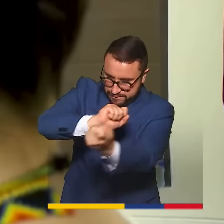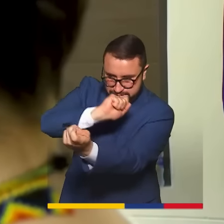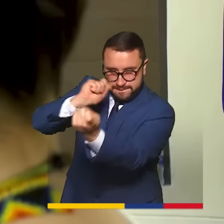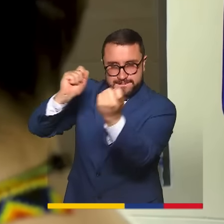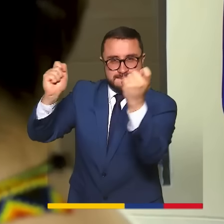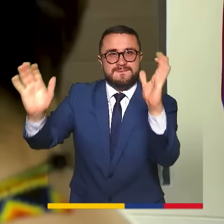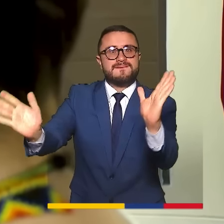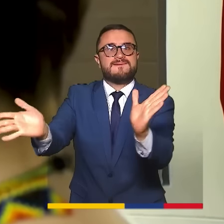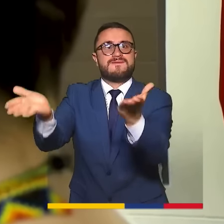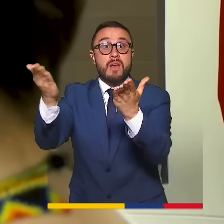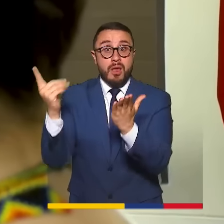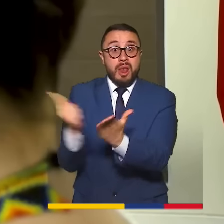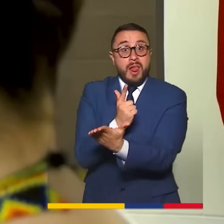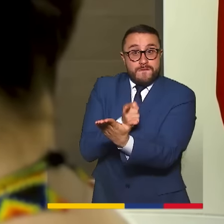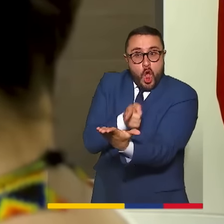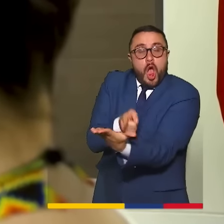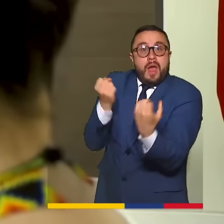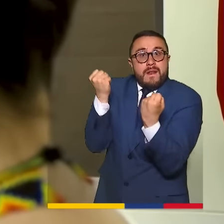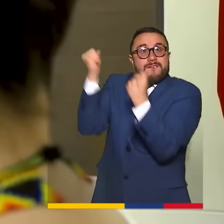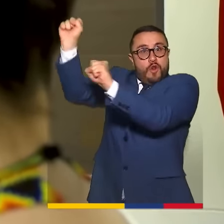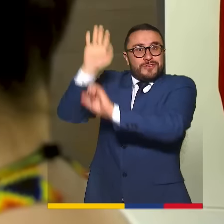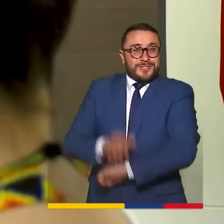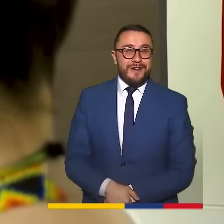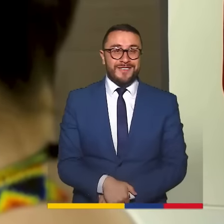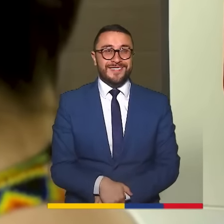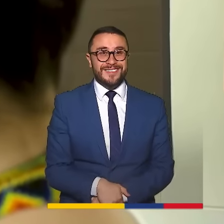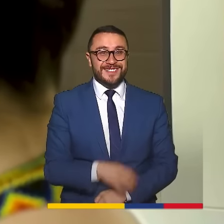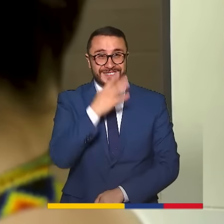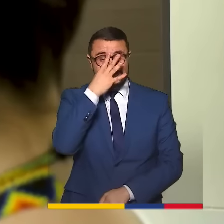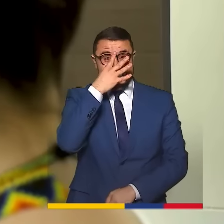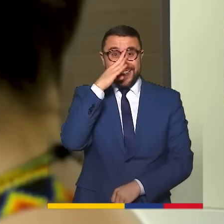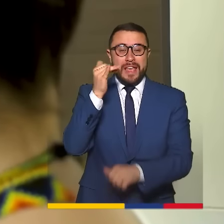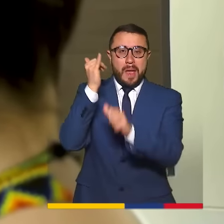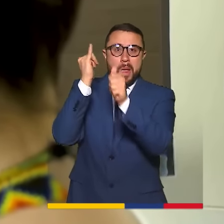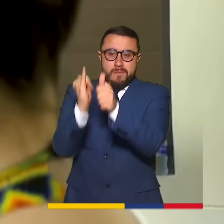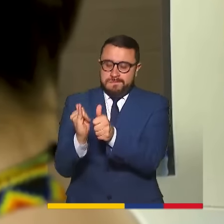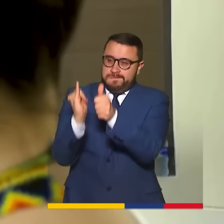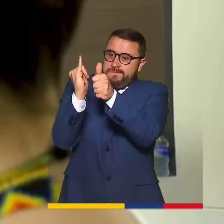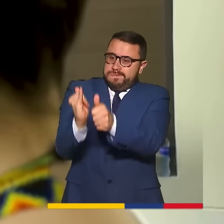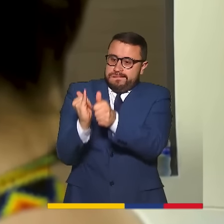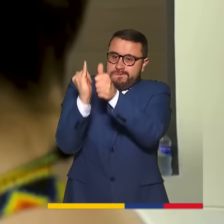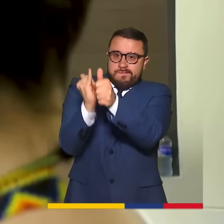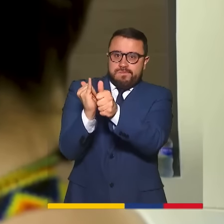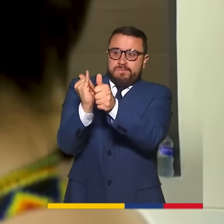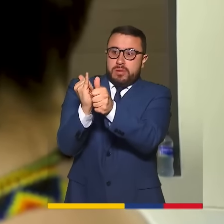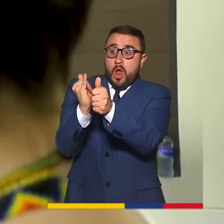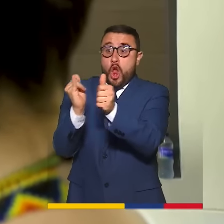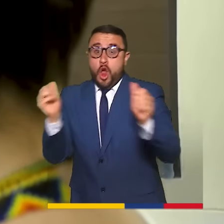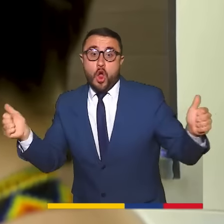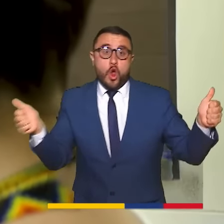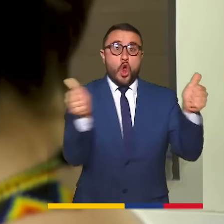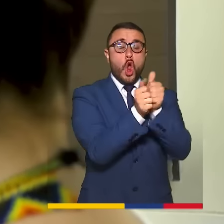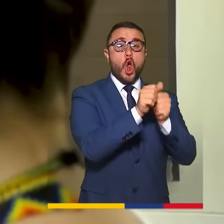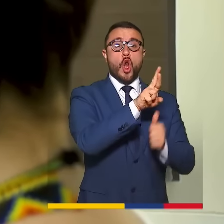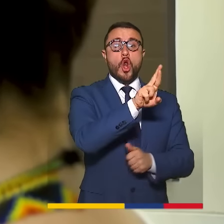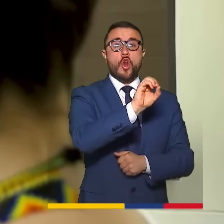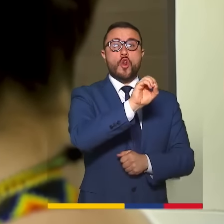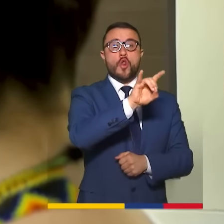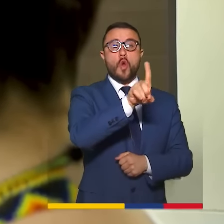ese! No era sino juntar el Quijote de la Mancha errante y Rousseau,